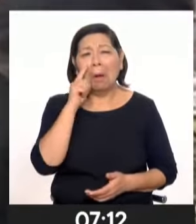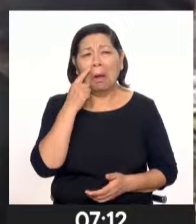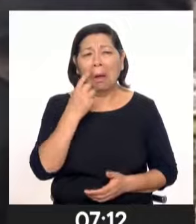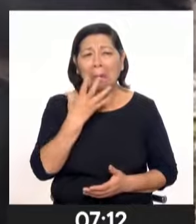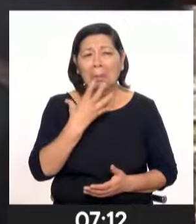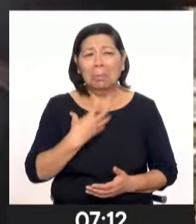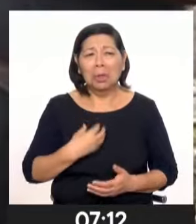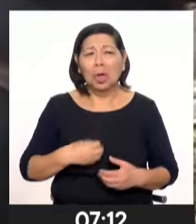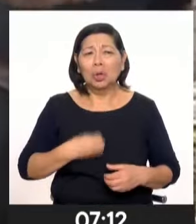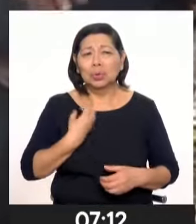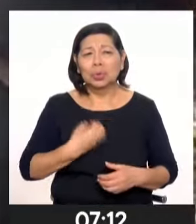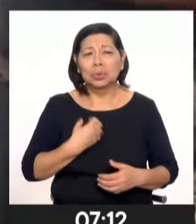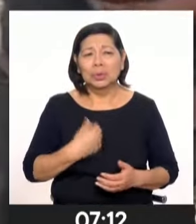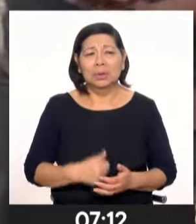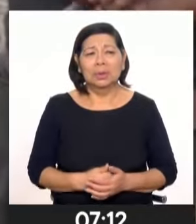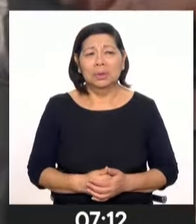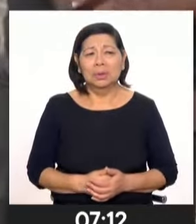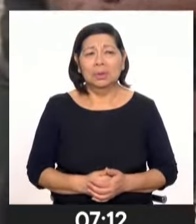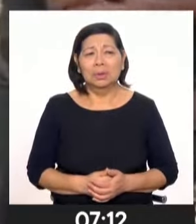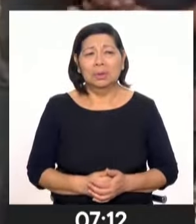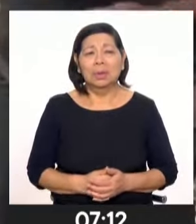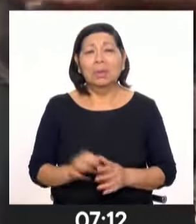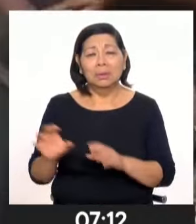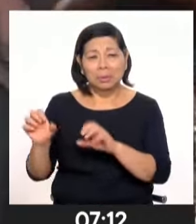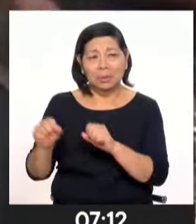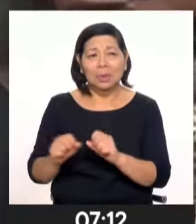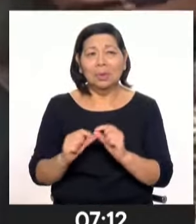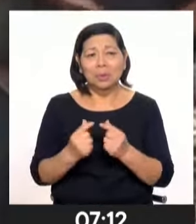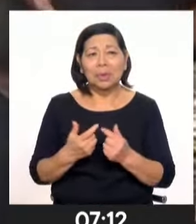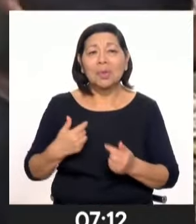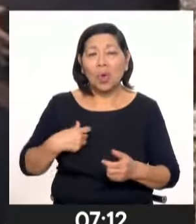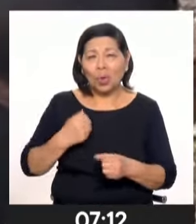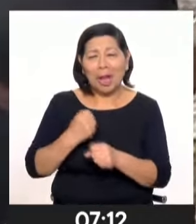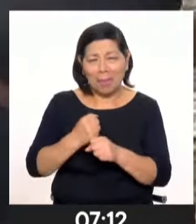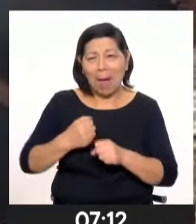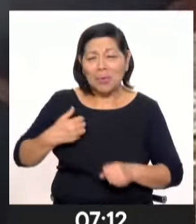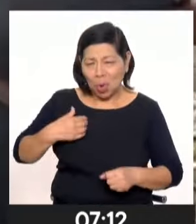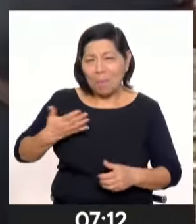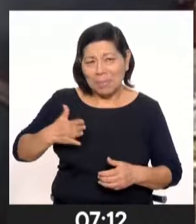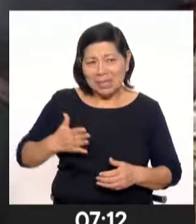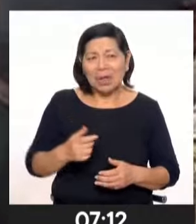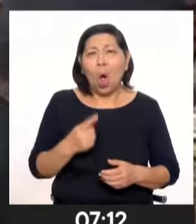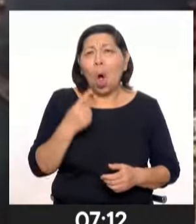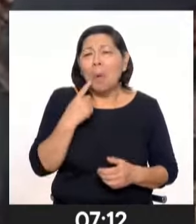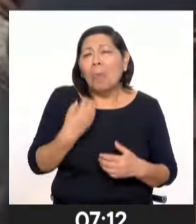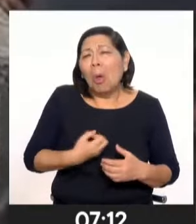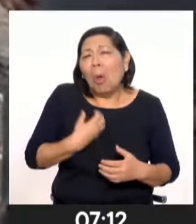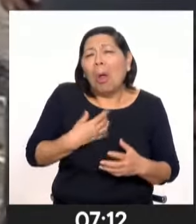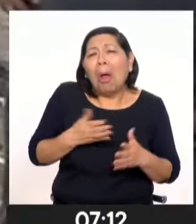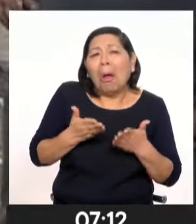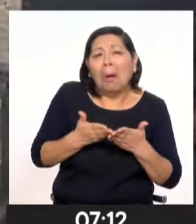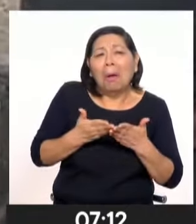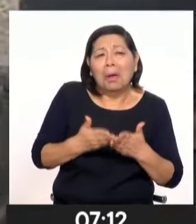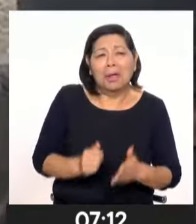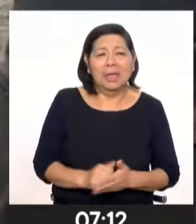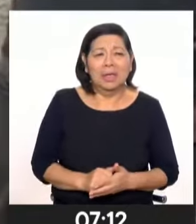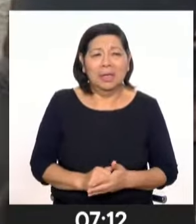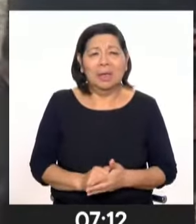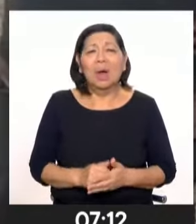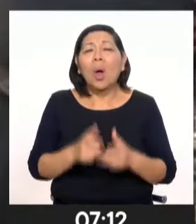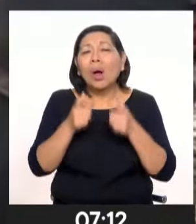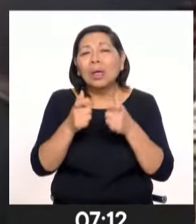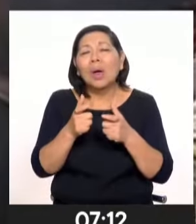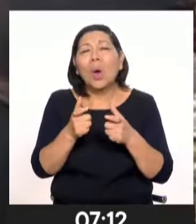est quiero que me saquen de acá me dijo no le dio ahorita te vamos a bajar somos grupo de pescadores Cuántos días estaba 11 días estaba en la embarcación bueno son